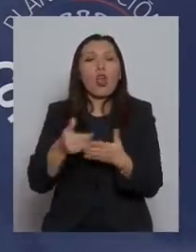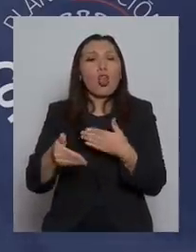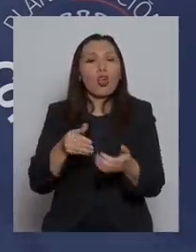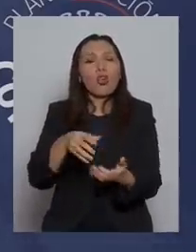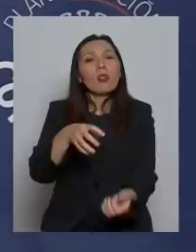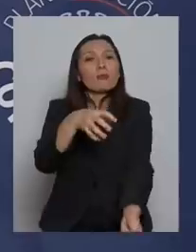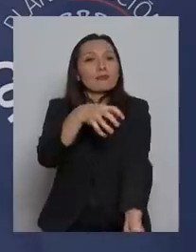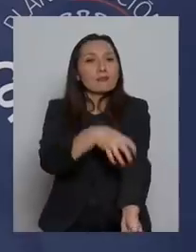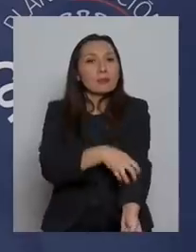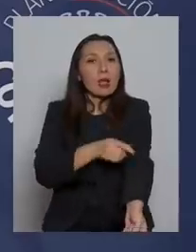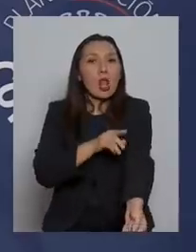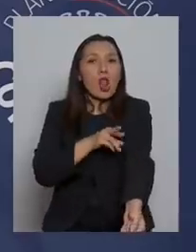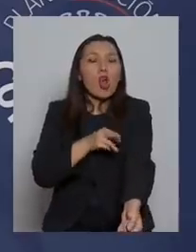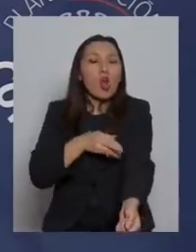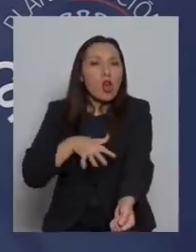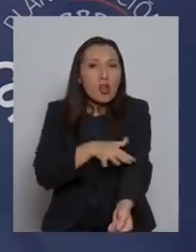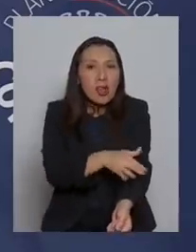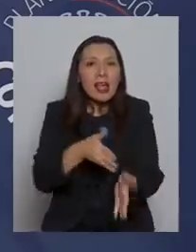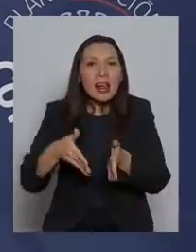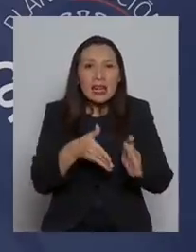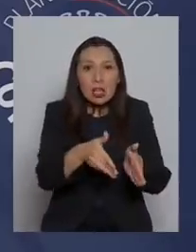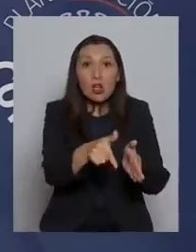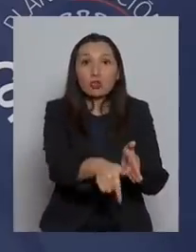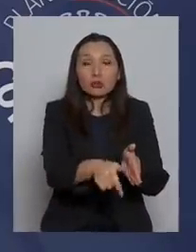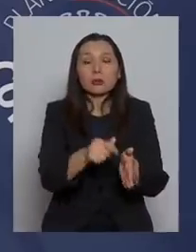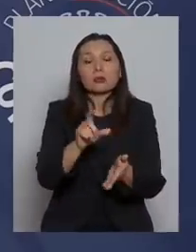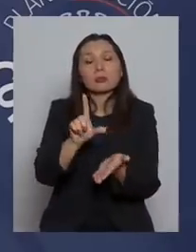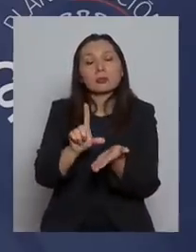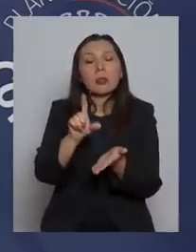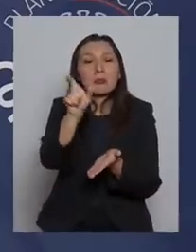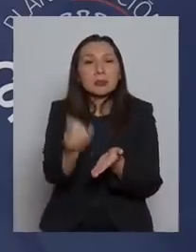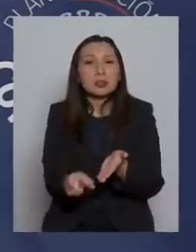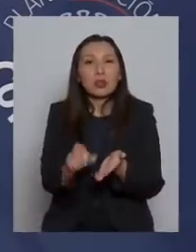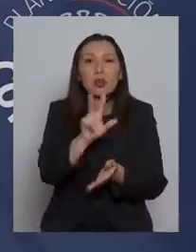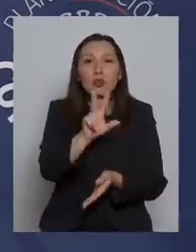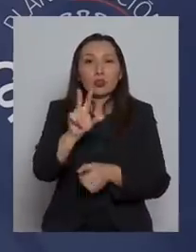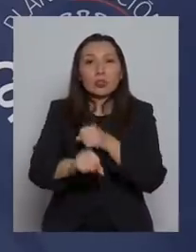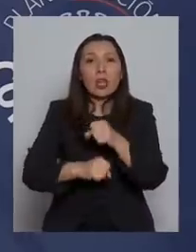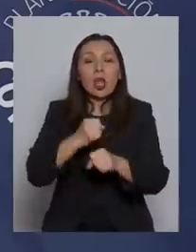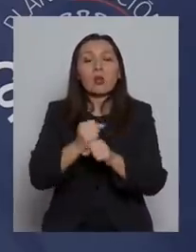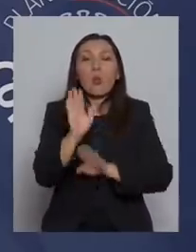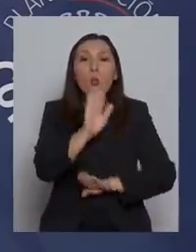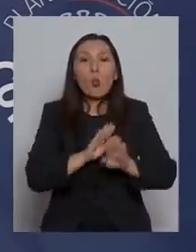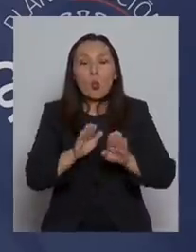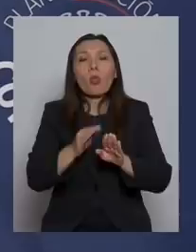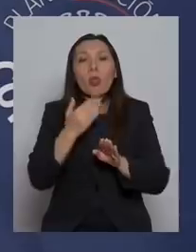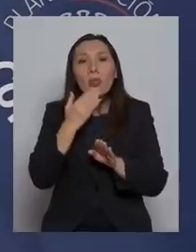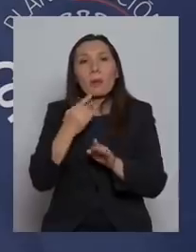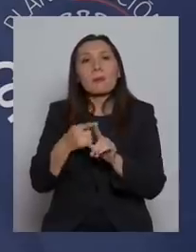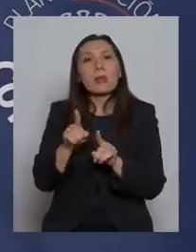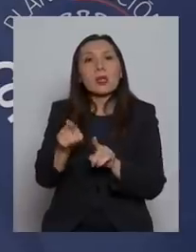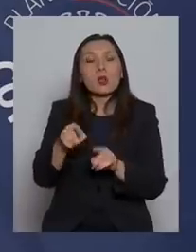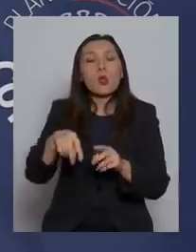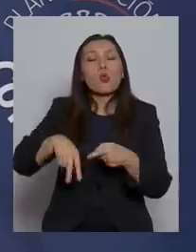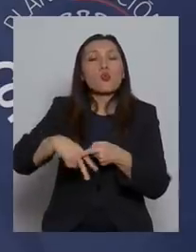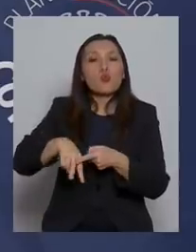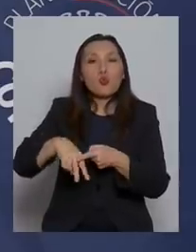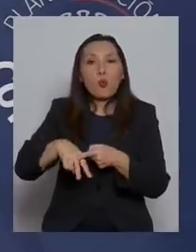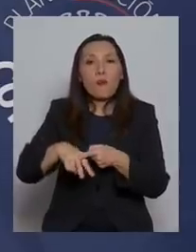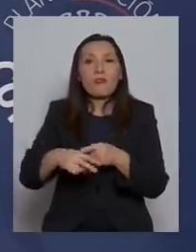región de Los Ríos, un paciente de 88 años en cuidados paliativos en la región de